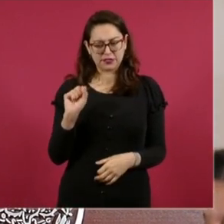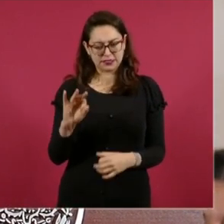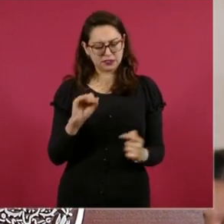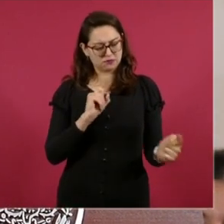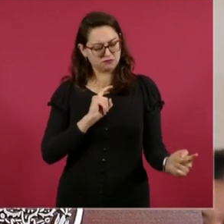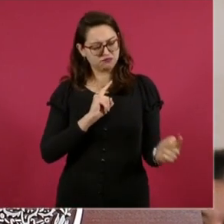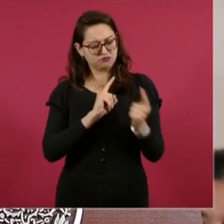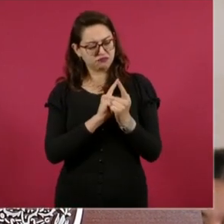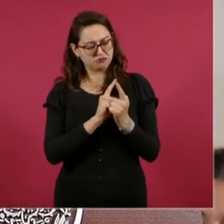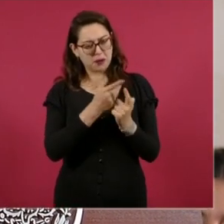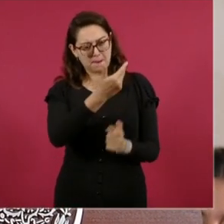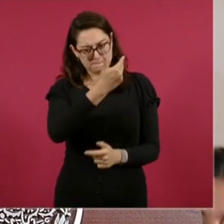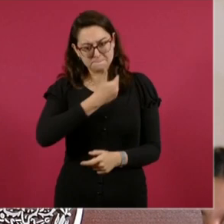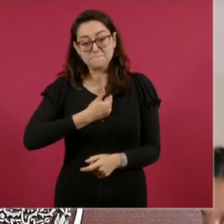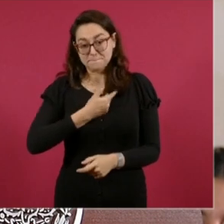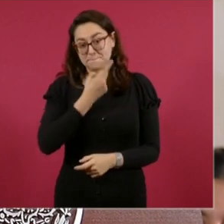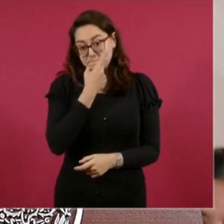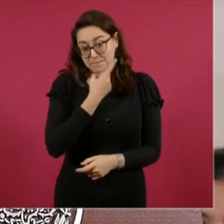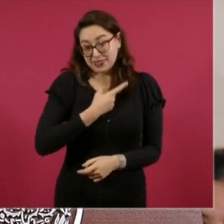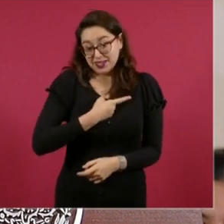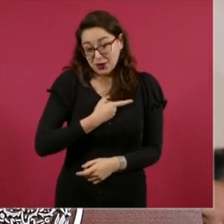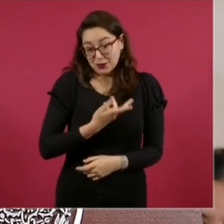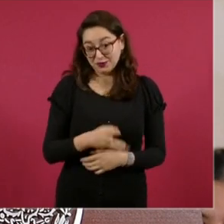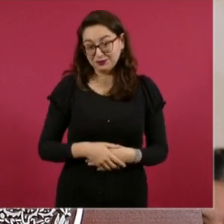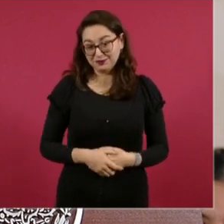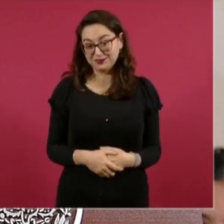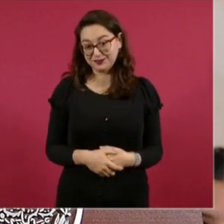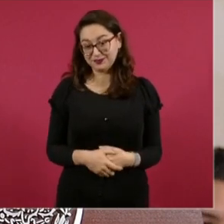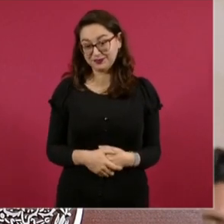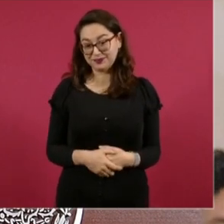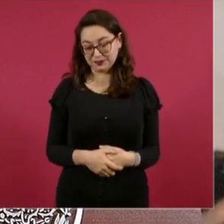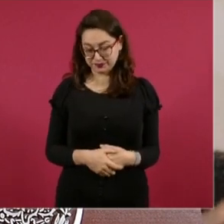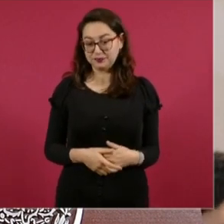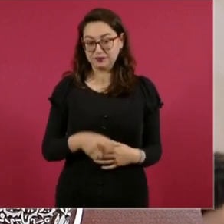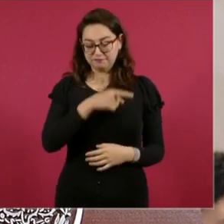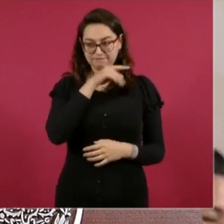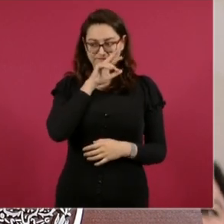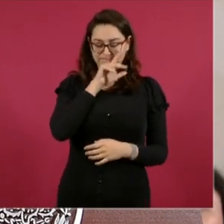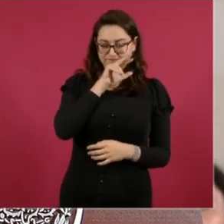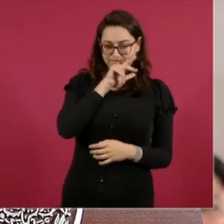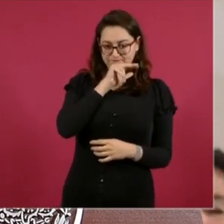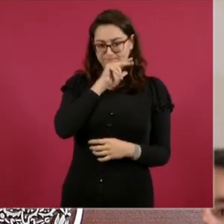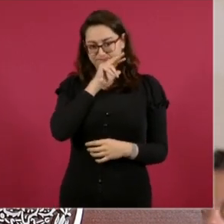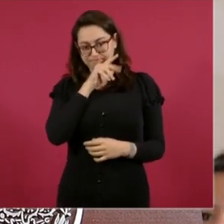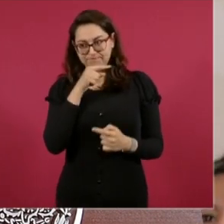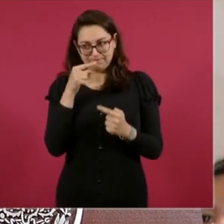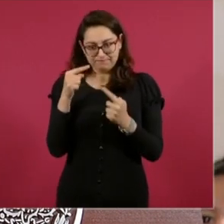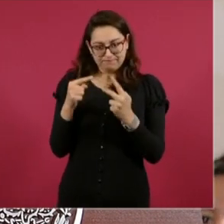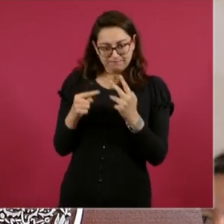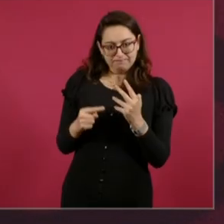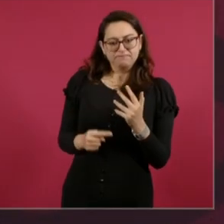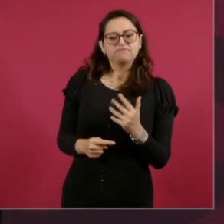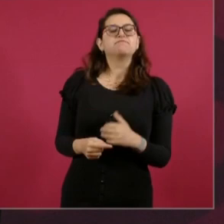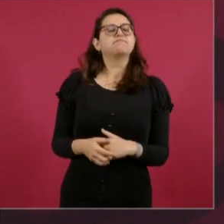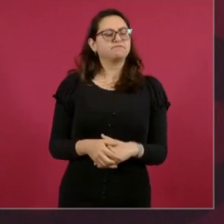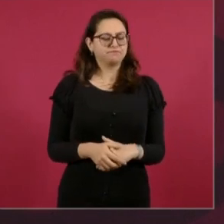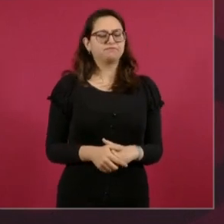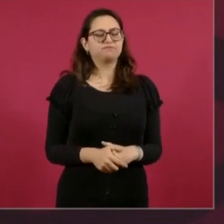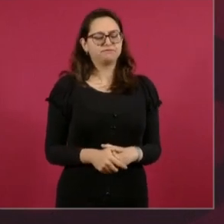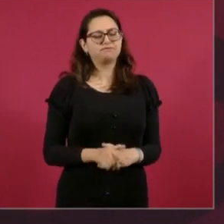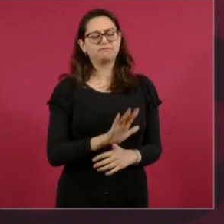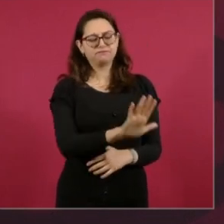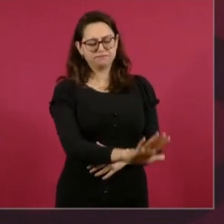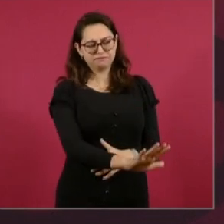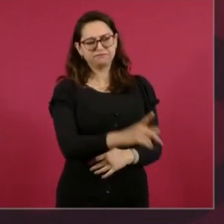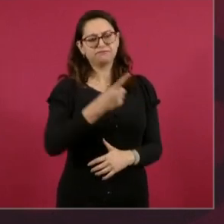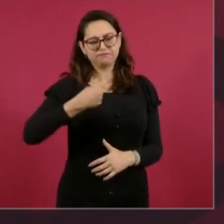reunión bilateral, que eso subimos, que tenían esa preocupación. Y ahí acordamos